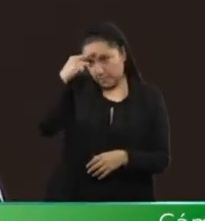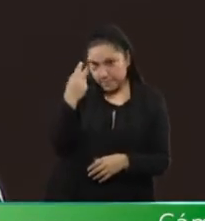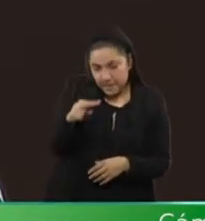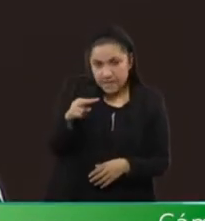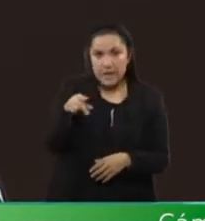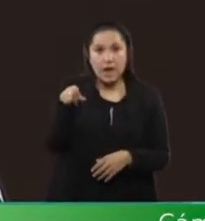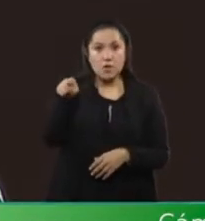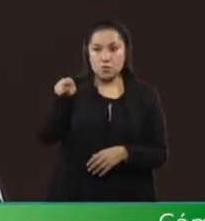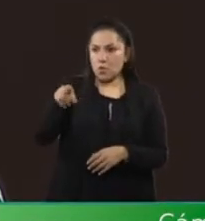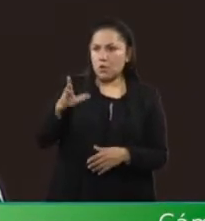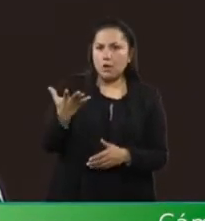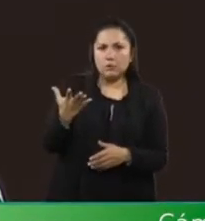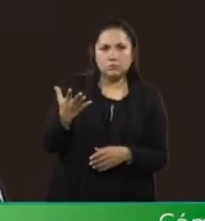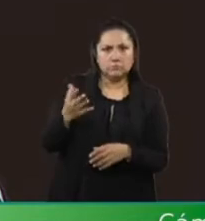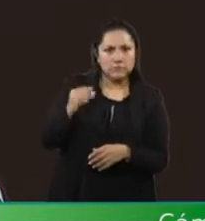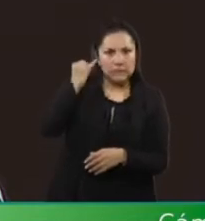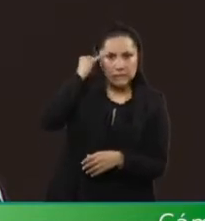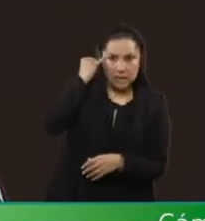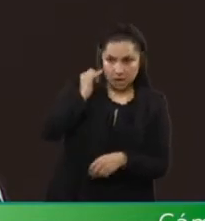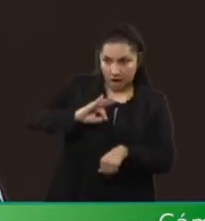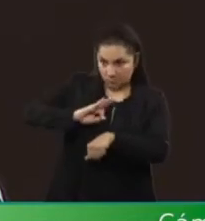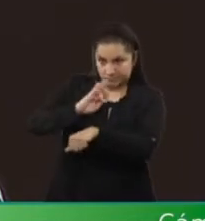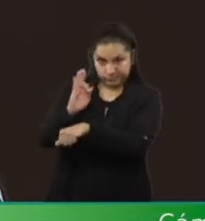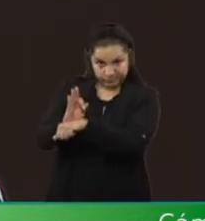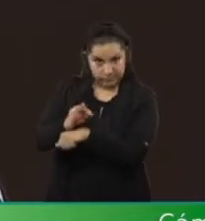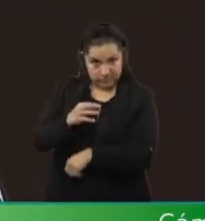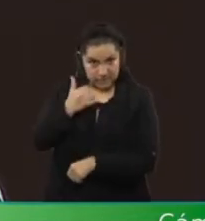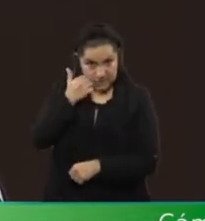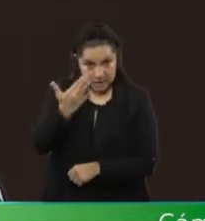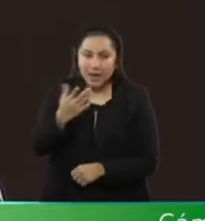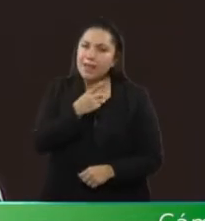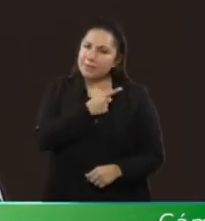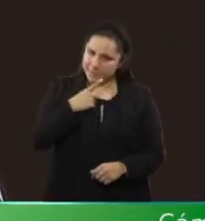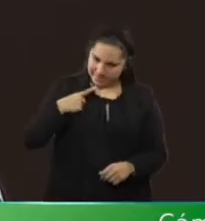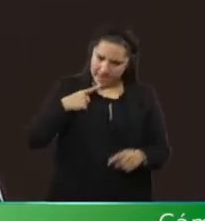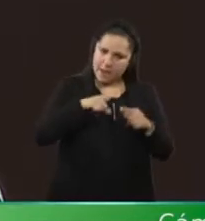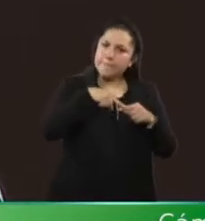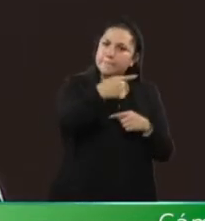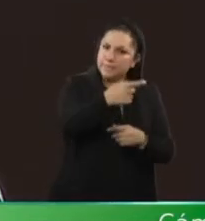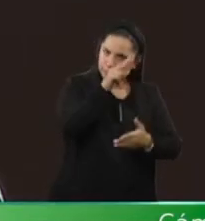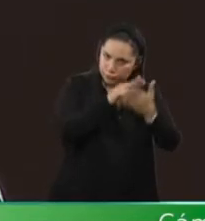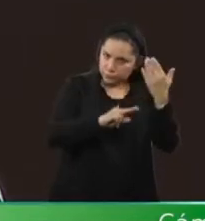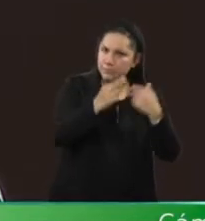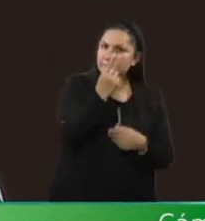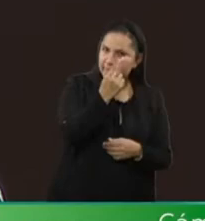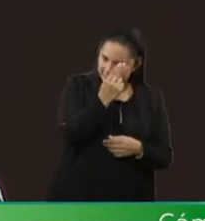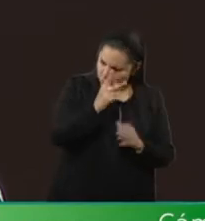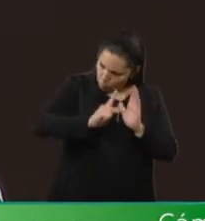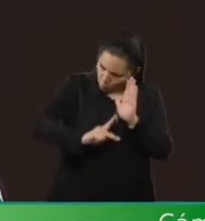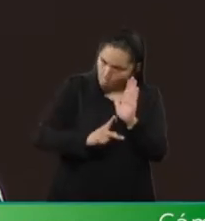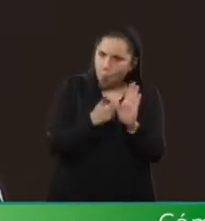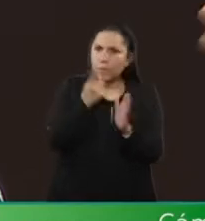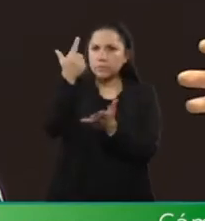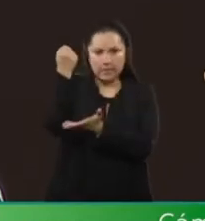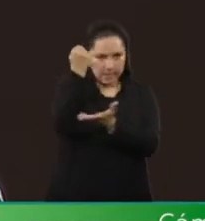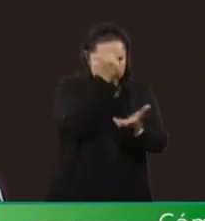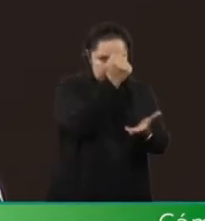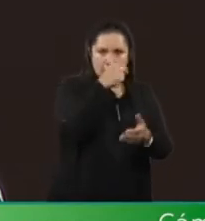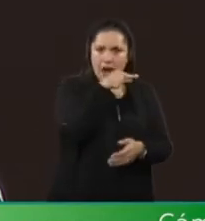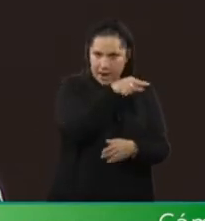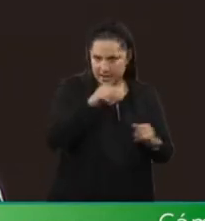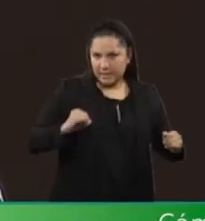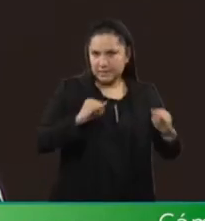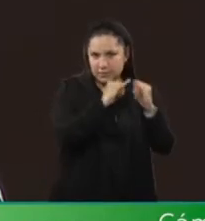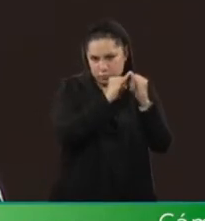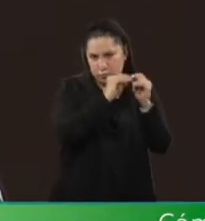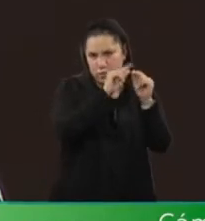presupuesto 2025 realmente ahí regresar el recurso que los Institutos Nacionales de Pueblos Indígenas en todos los estados